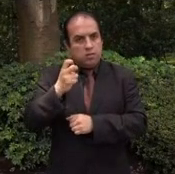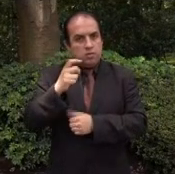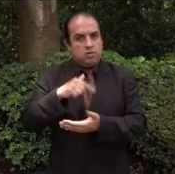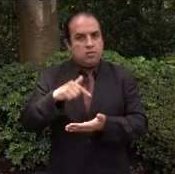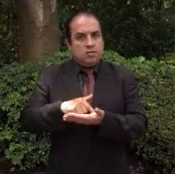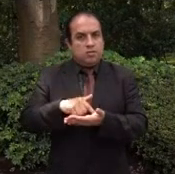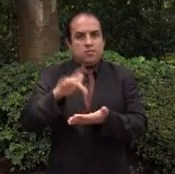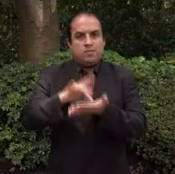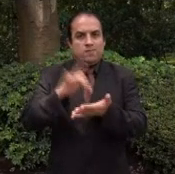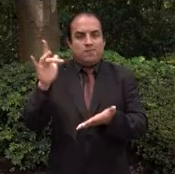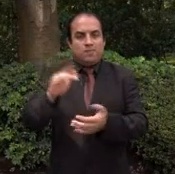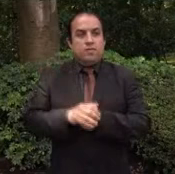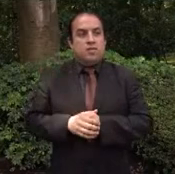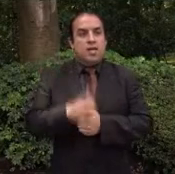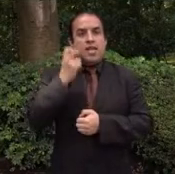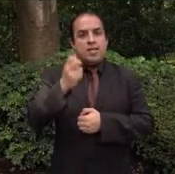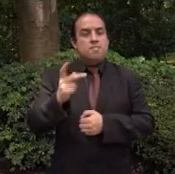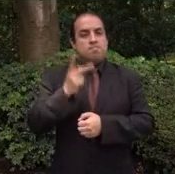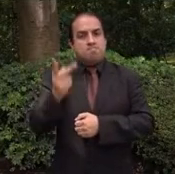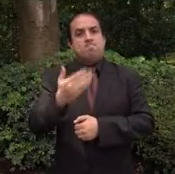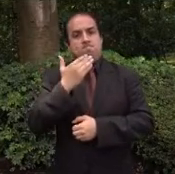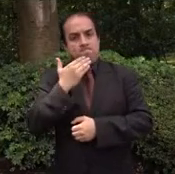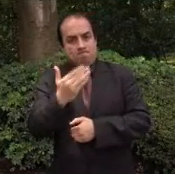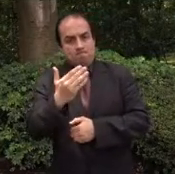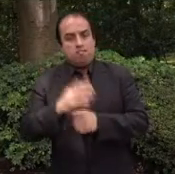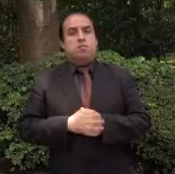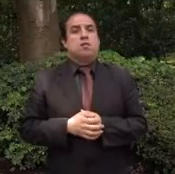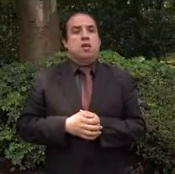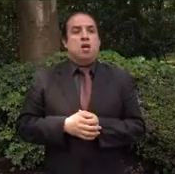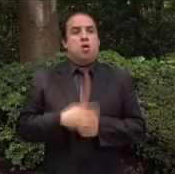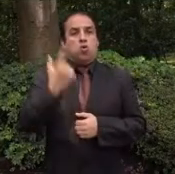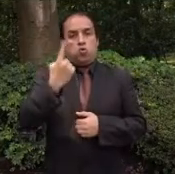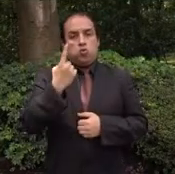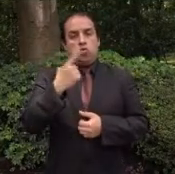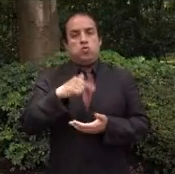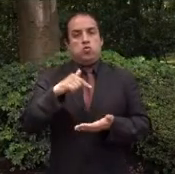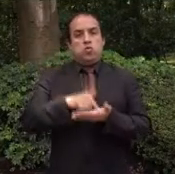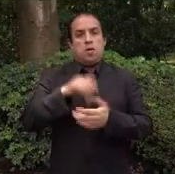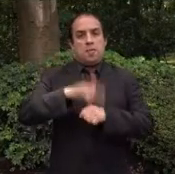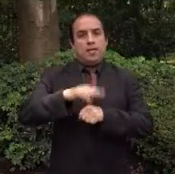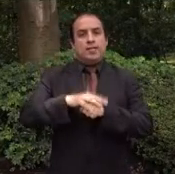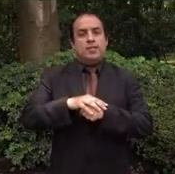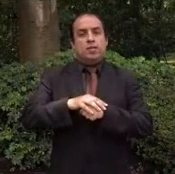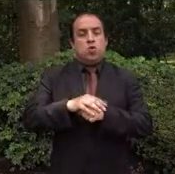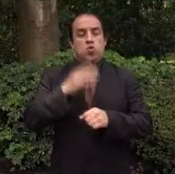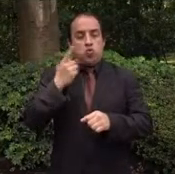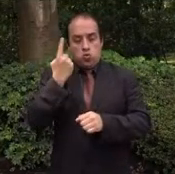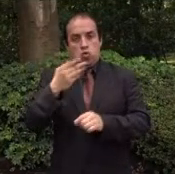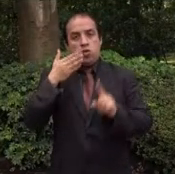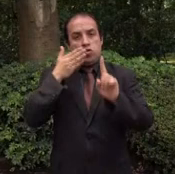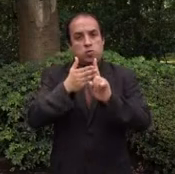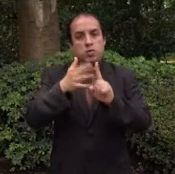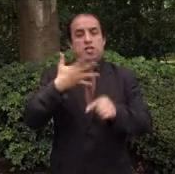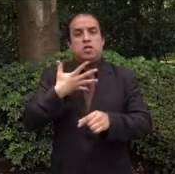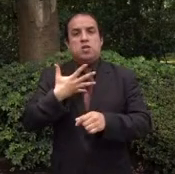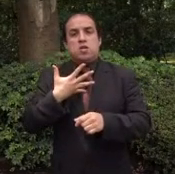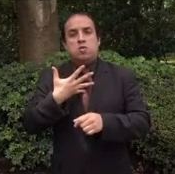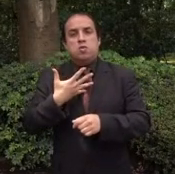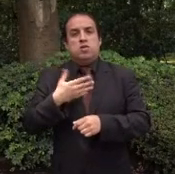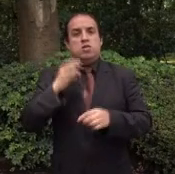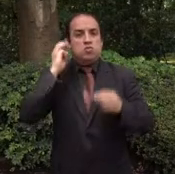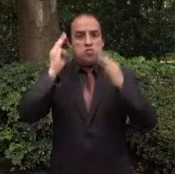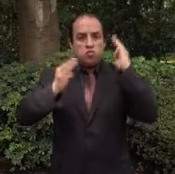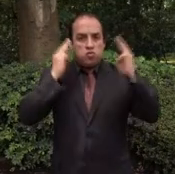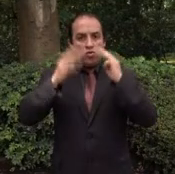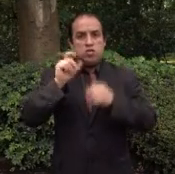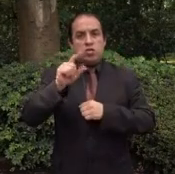Muchísimas gracias. Es una muy buena pregunta. Uno de los desafíos más grandes que existen tanto en los museos como en las colecciones